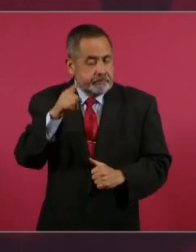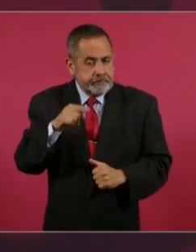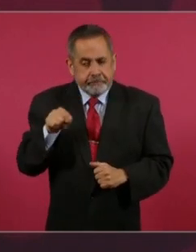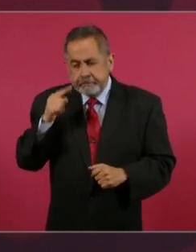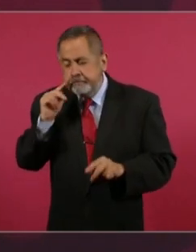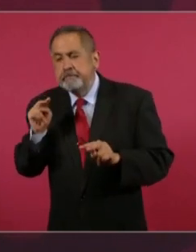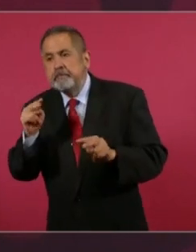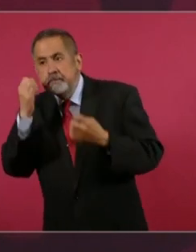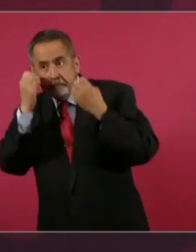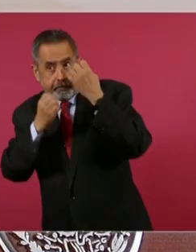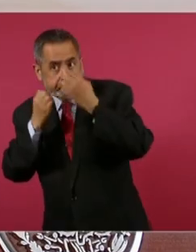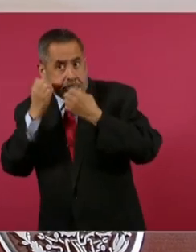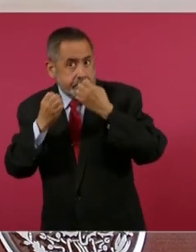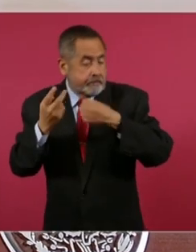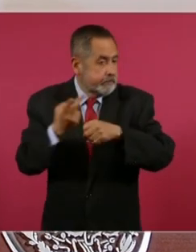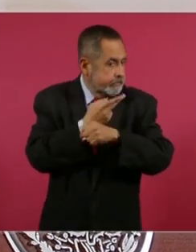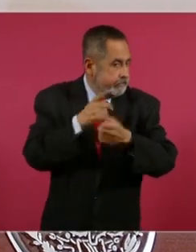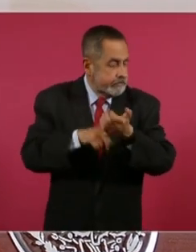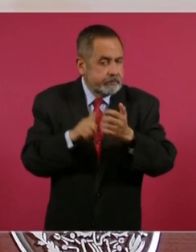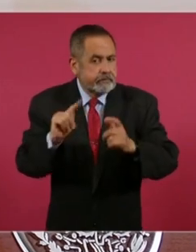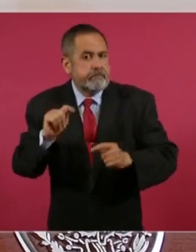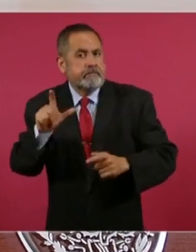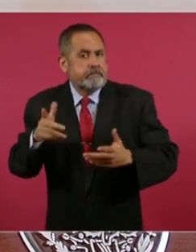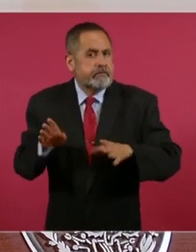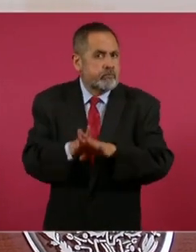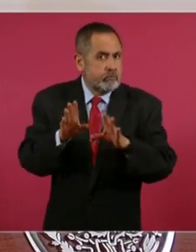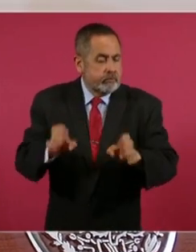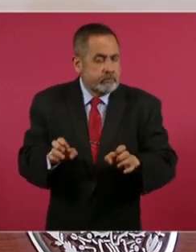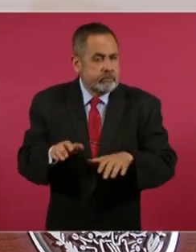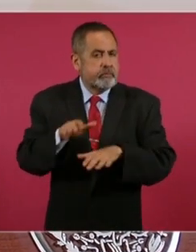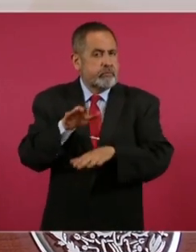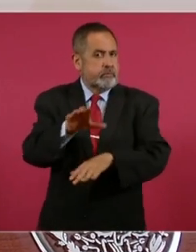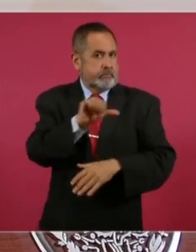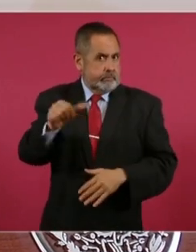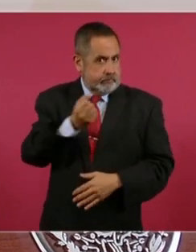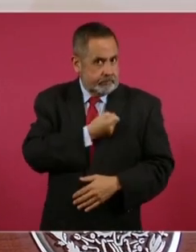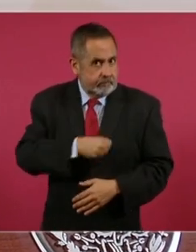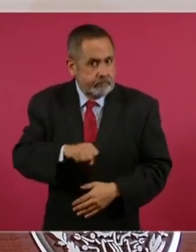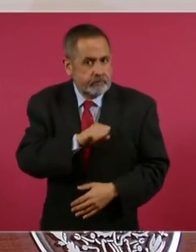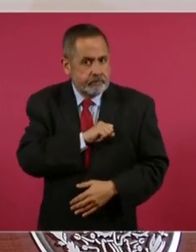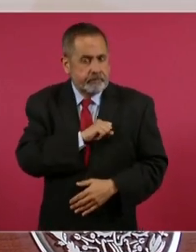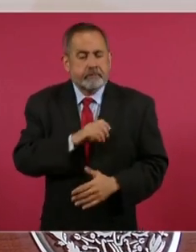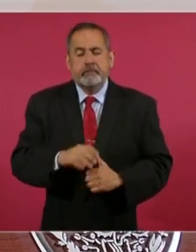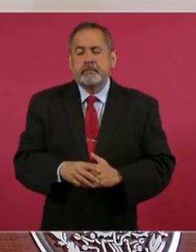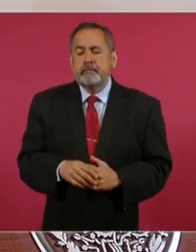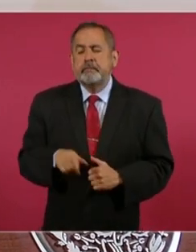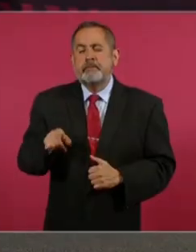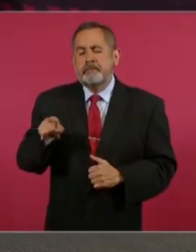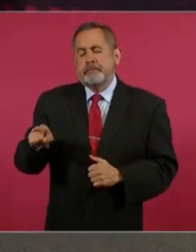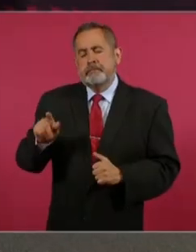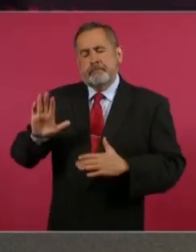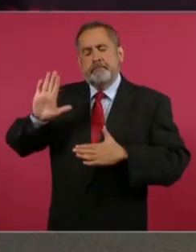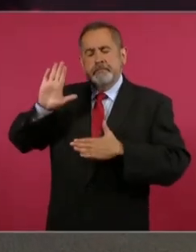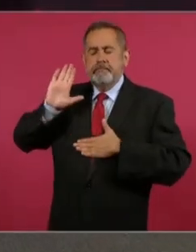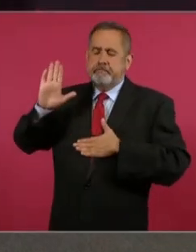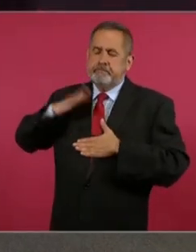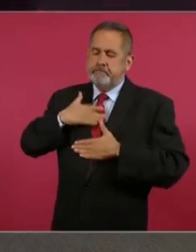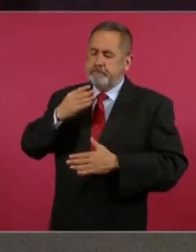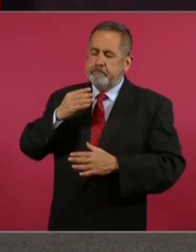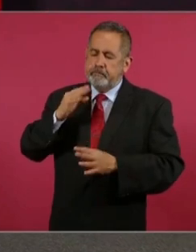evaluar cómo vamos en materia de salud, porque es un compromiso que